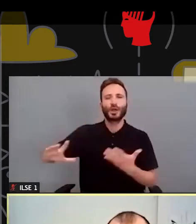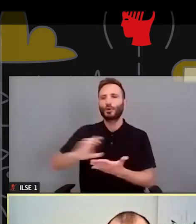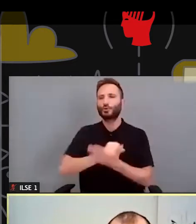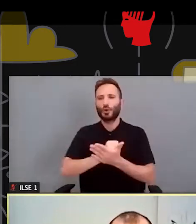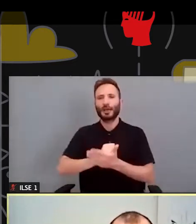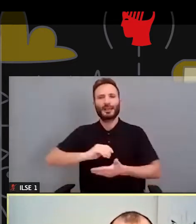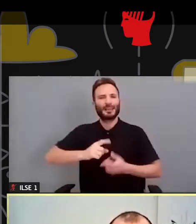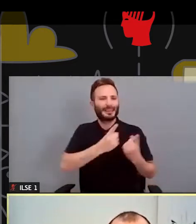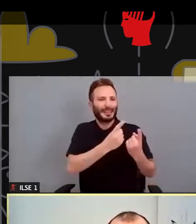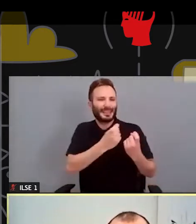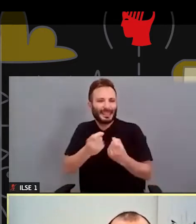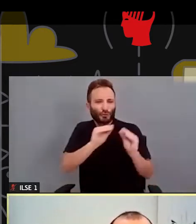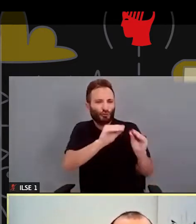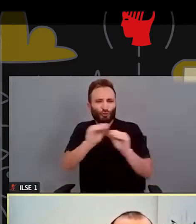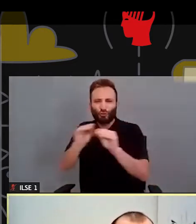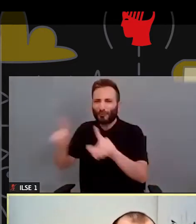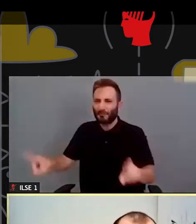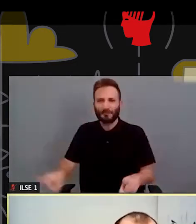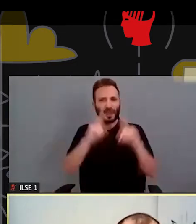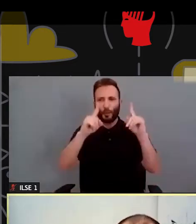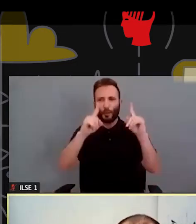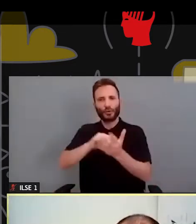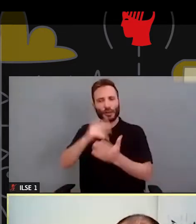sus necesidades, sus capacidades.